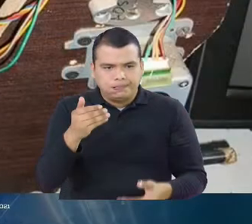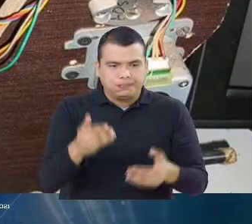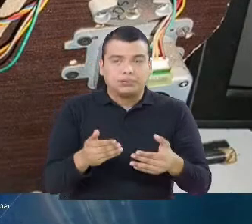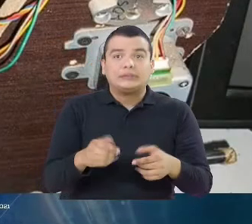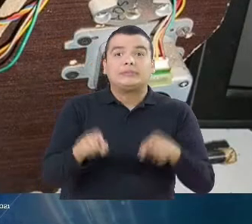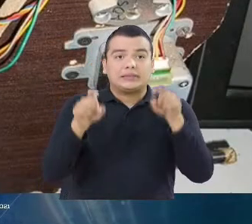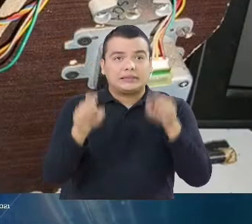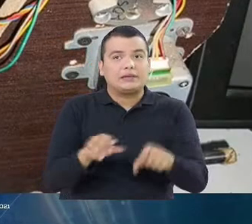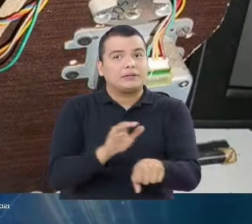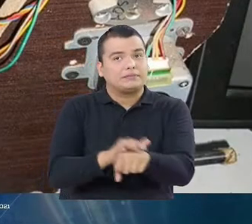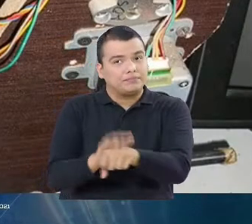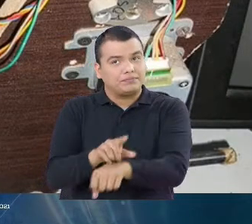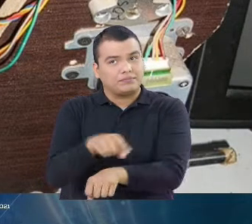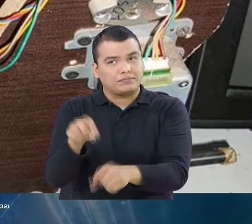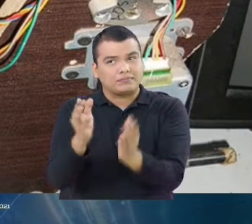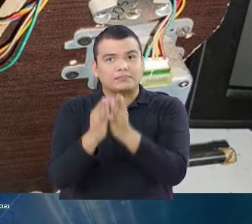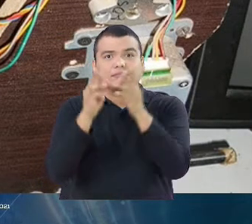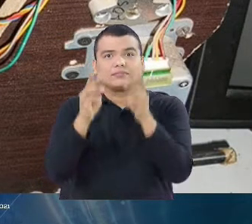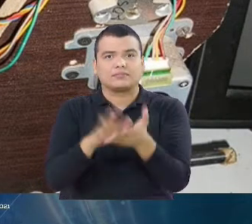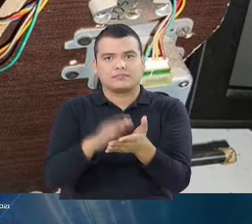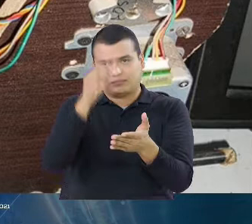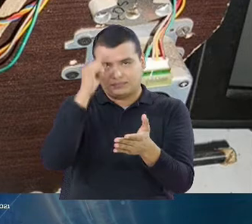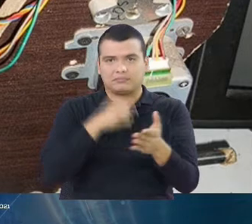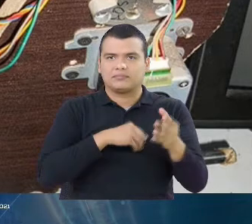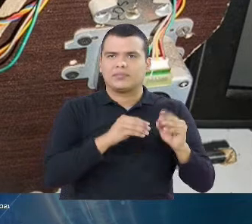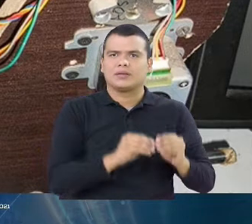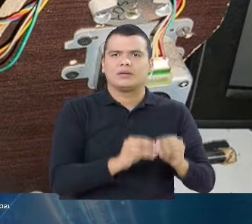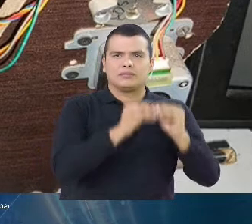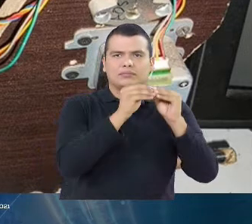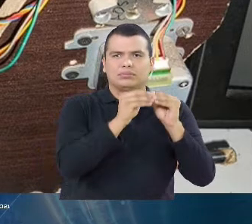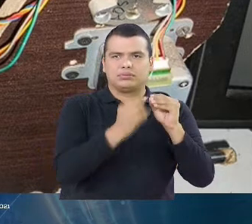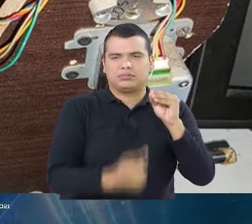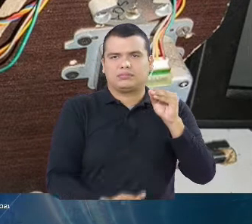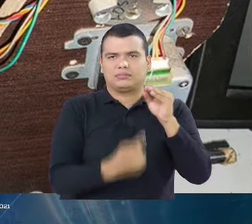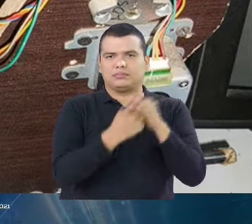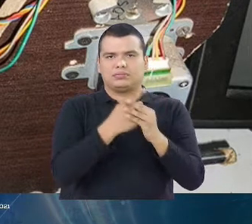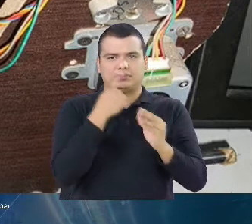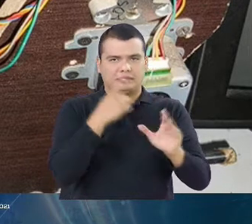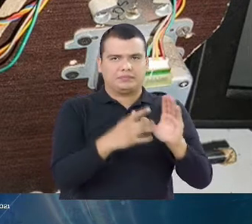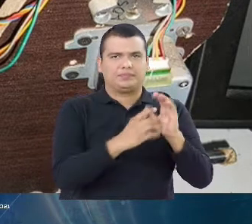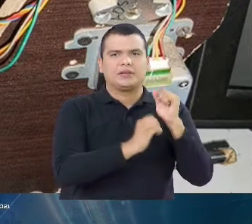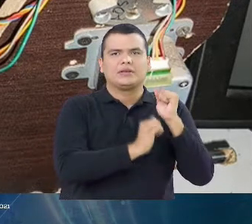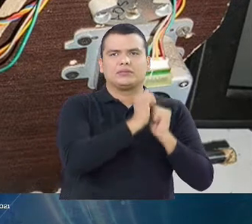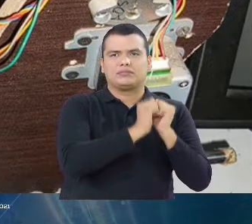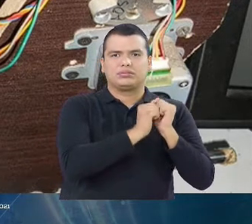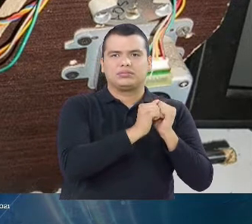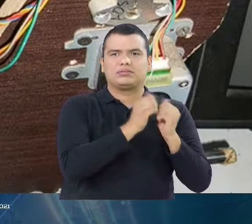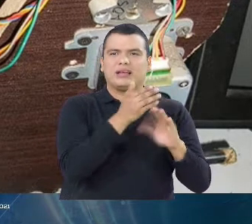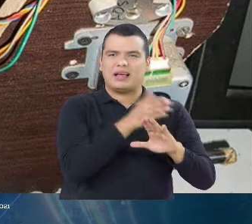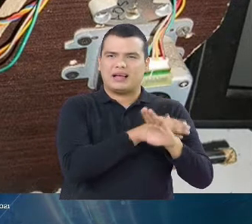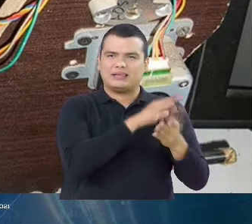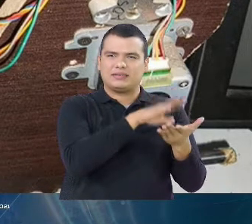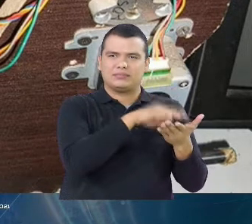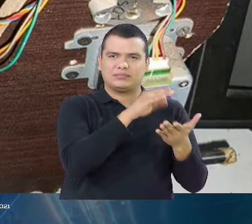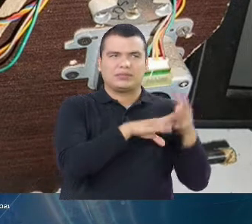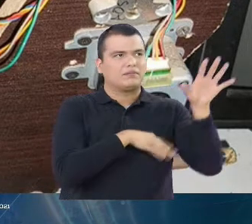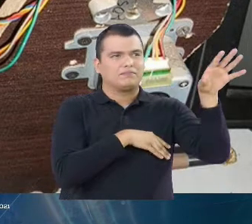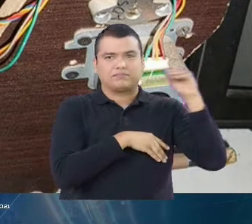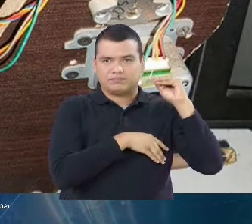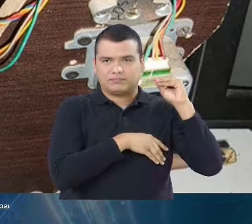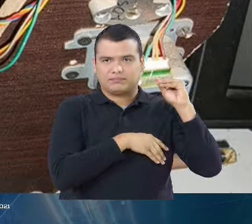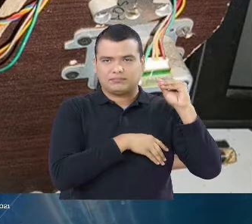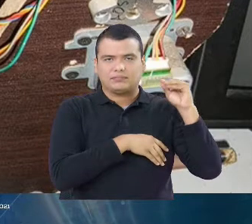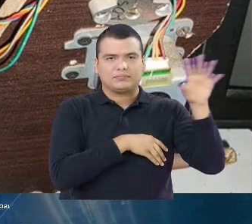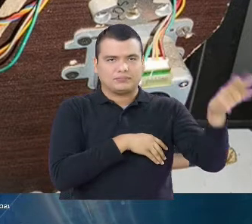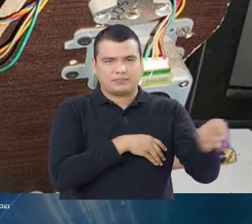los estudiantes. Aquí les hablo de la máquina que yo construí. Aquí, por ejemplo, se ve uno de los motores que le saqué a la fotocopiadora,